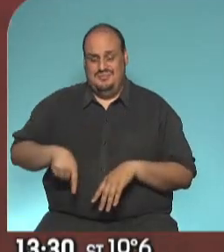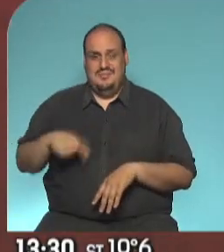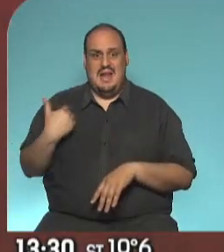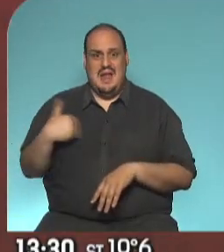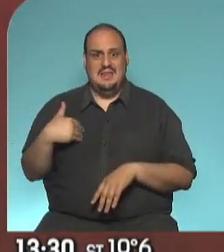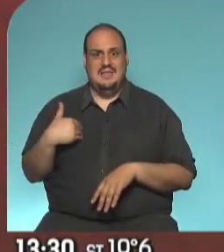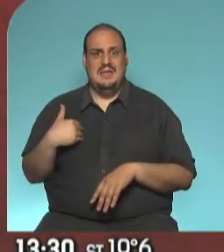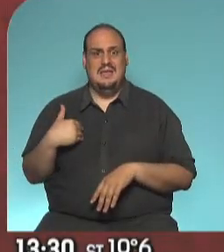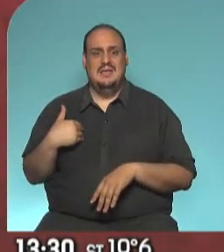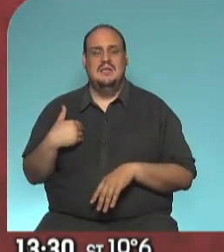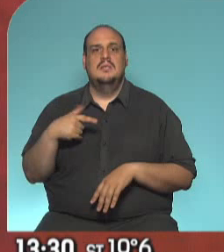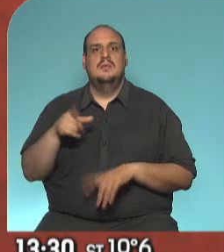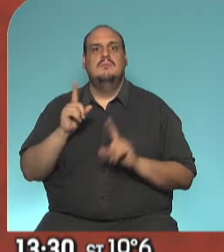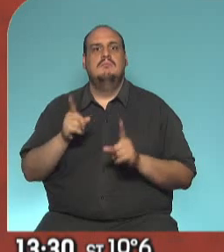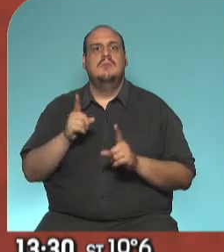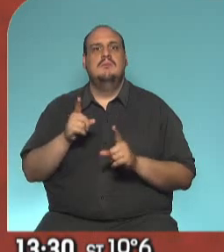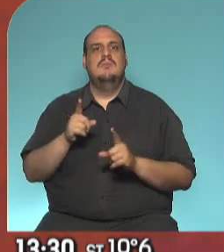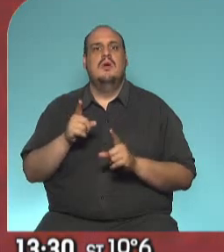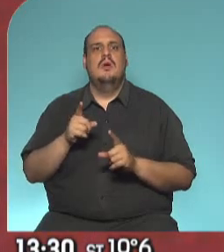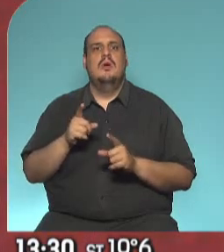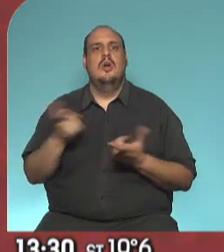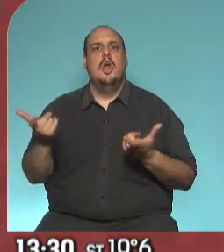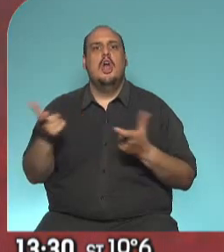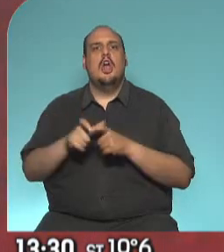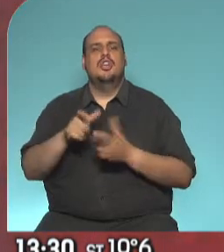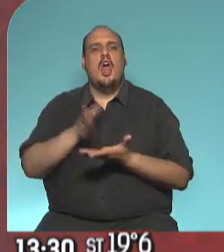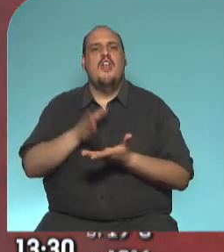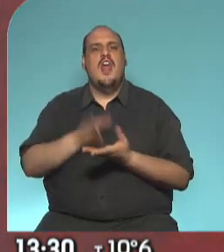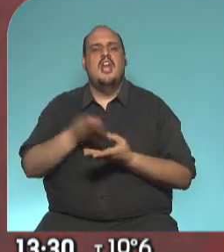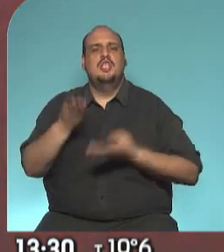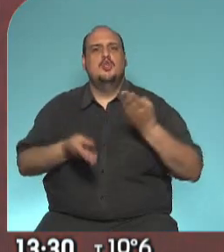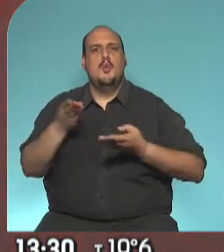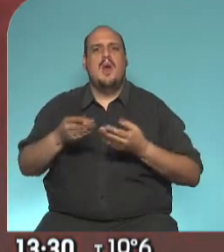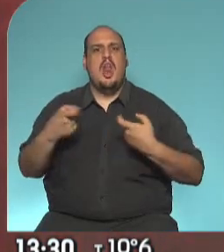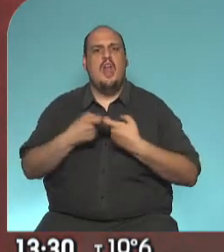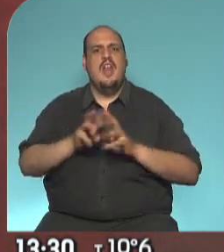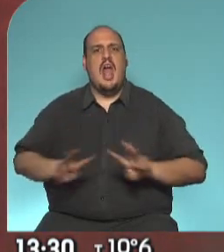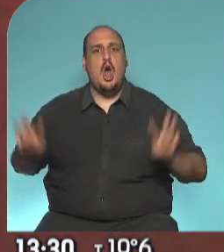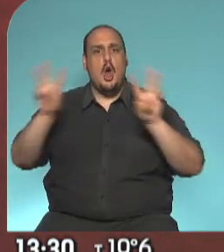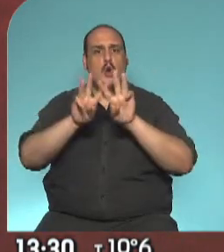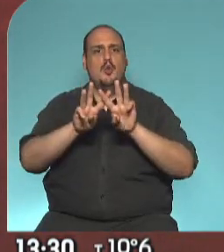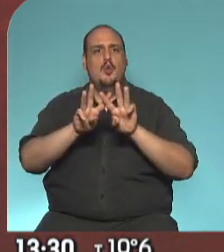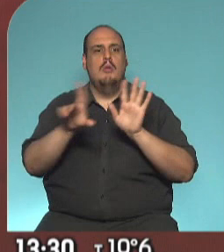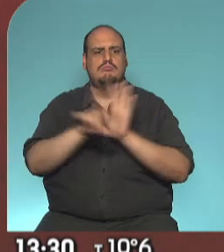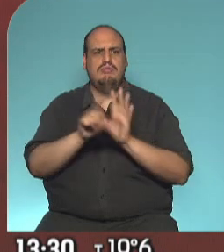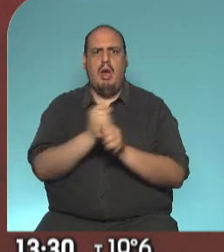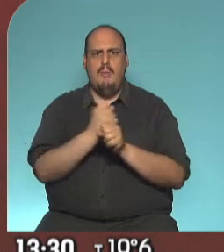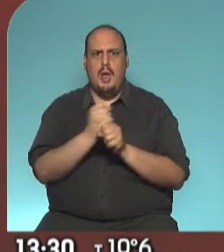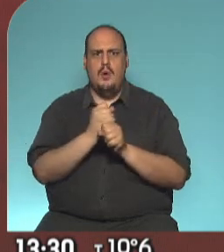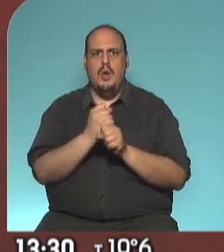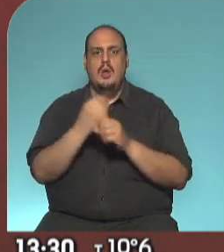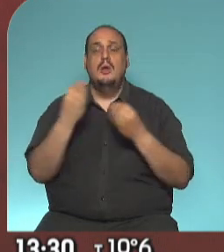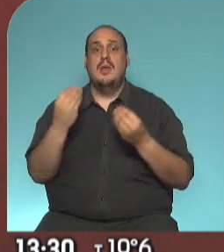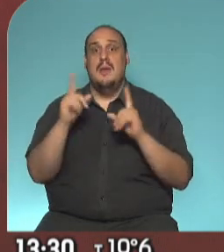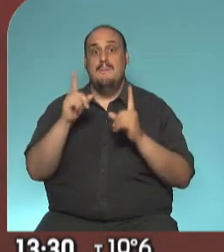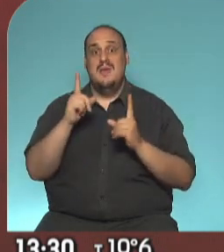argentino, es una resolución que aprobó el Consejo de Derechos Humanos de la ONU, que justamente hace mención a ese